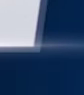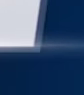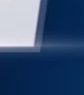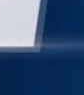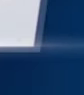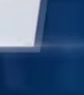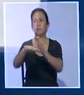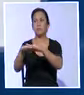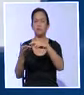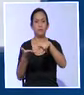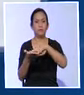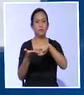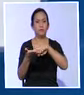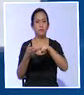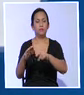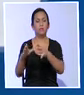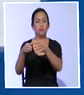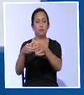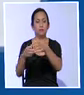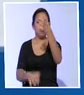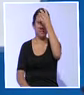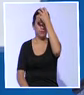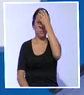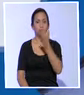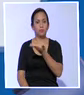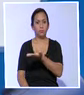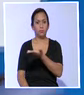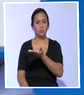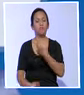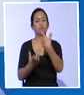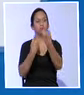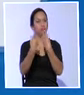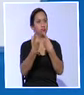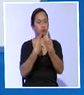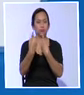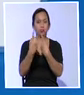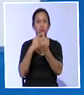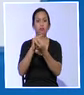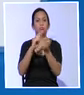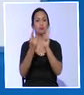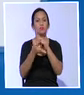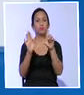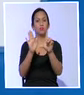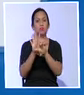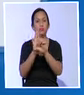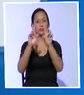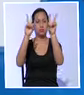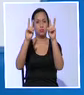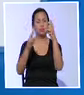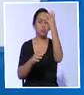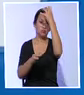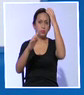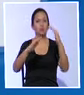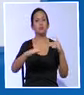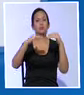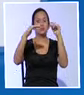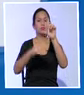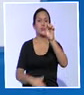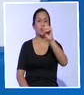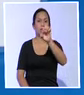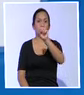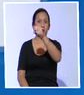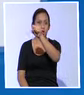convocada a la sesión de la comisión de educación con el diálogo sobre la reforma a la ley orgánica de educación superior lo es en los